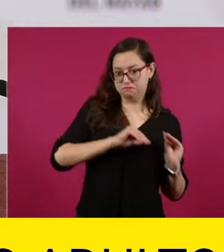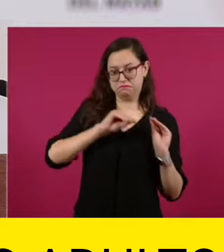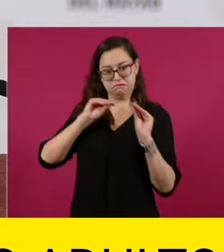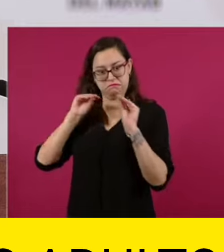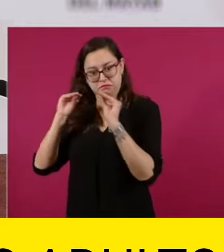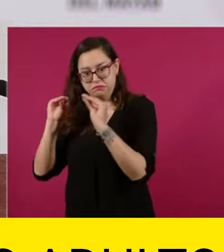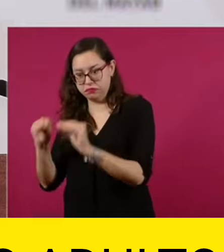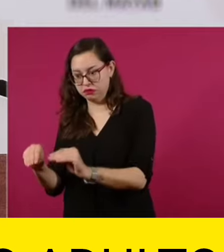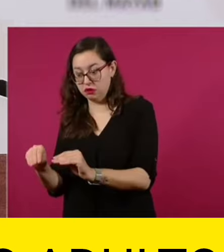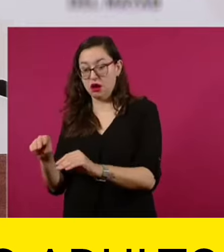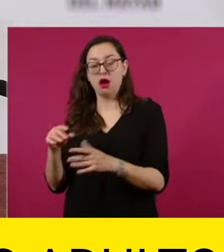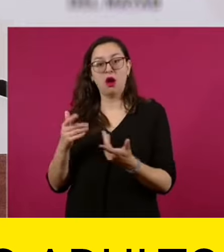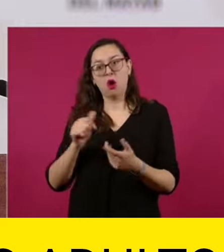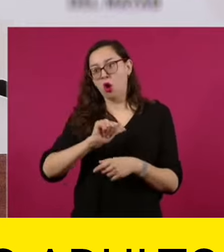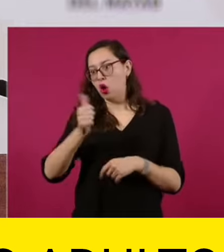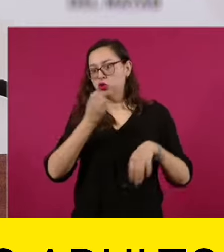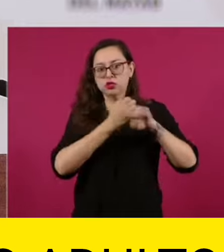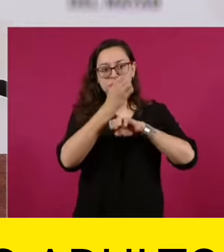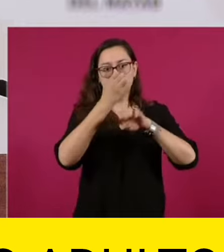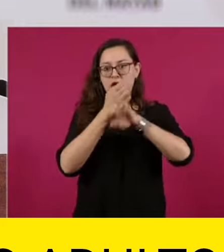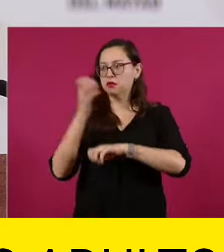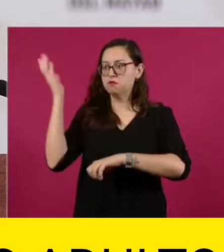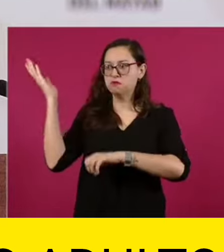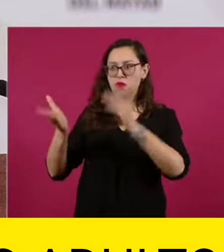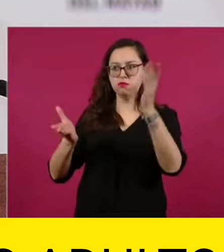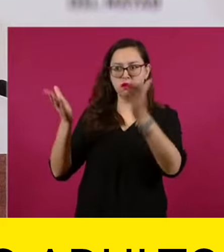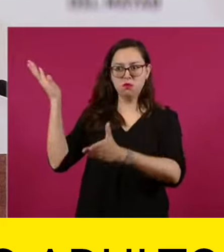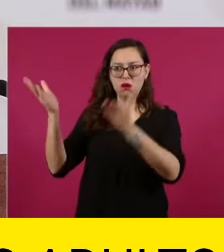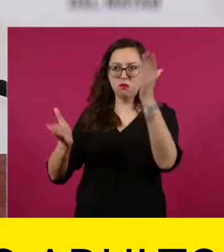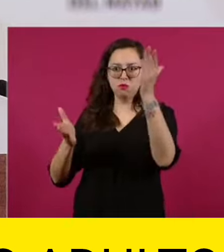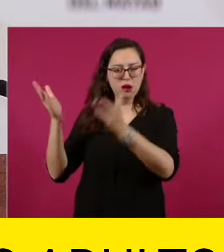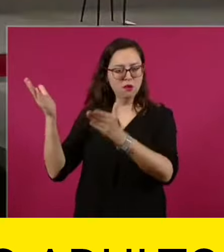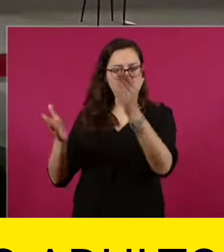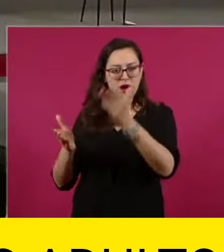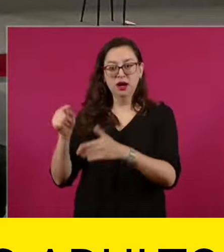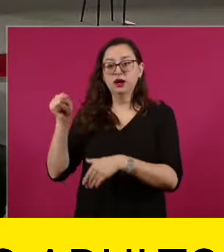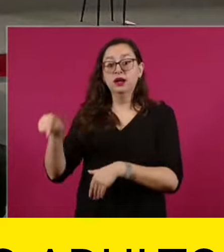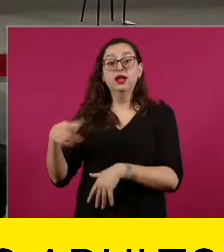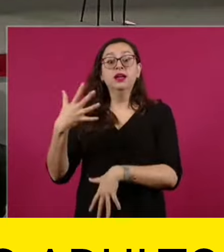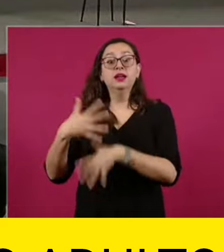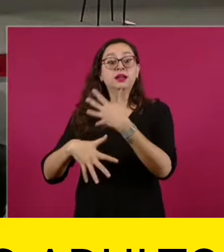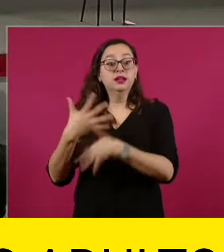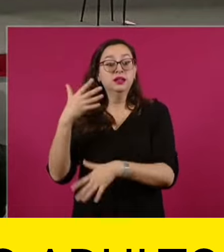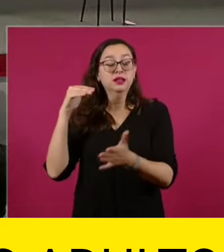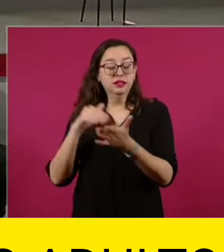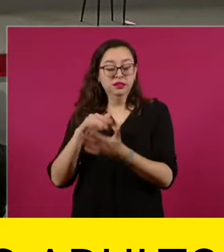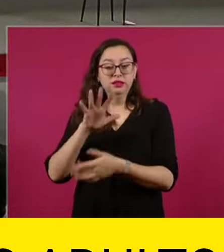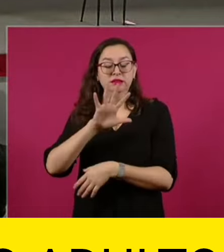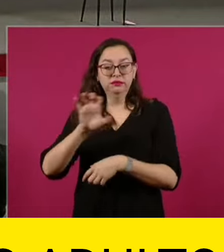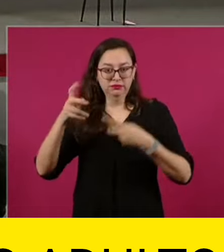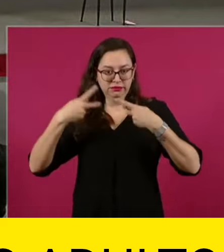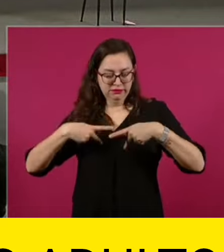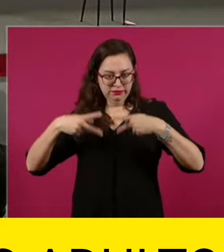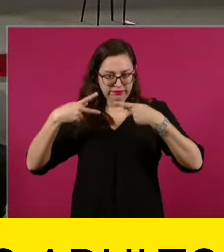el país y, adelante, hemos estado en Acapulco más de 15,500 compañeros